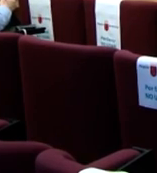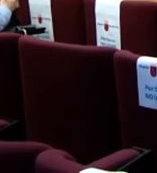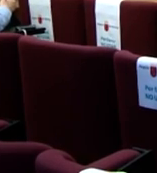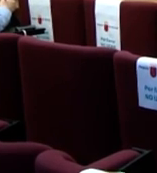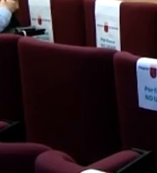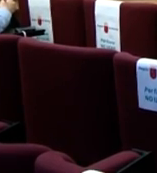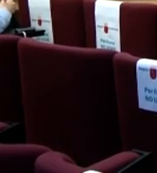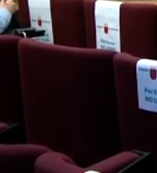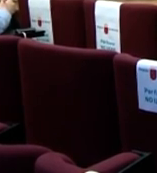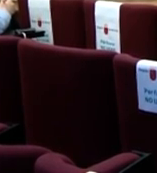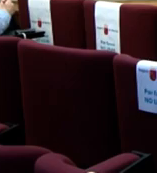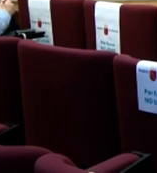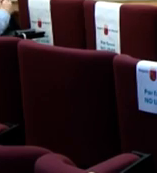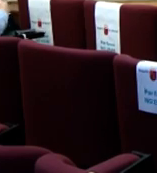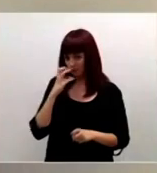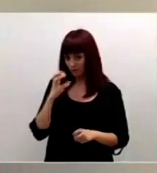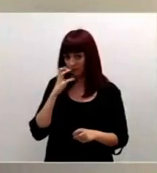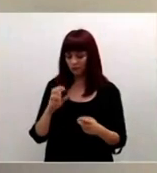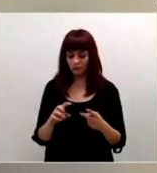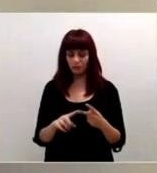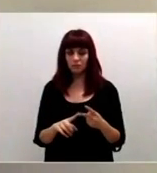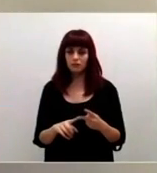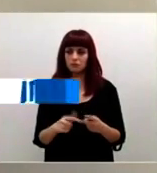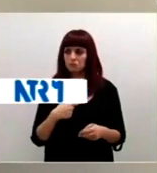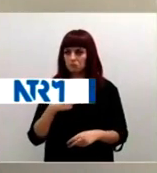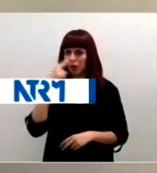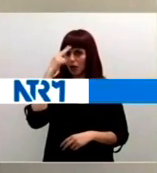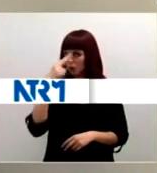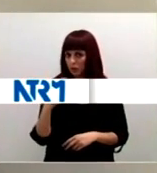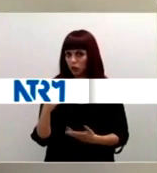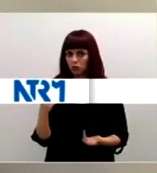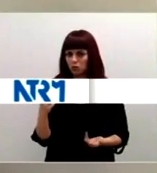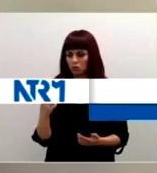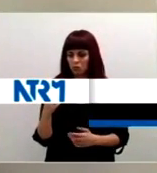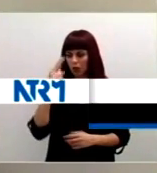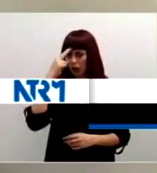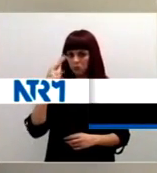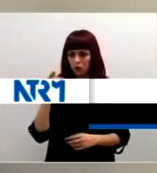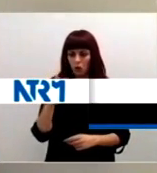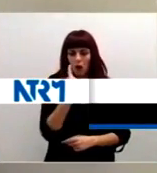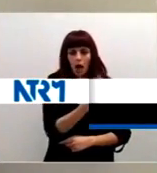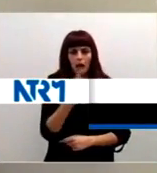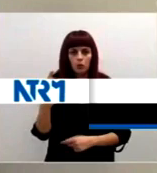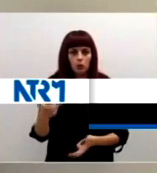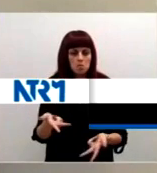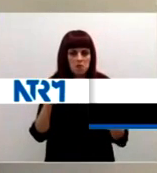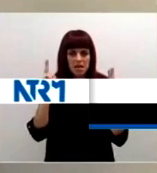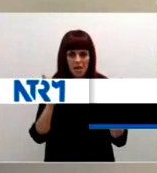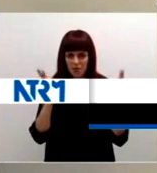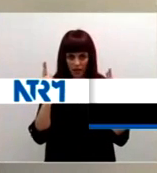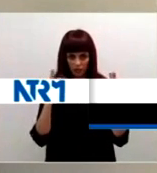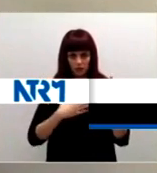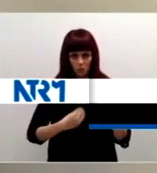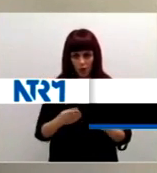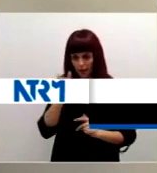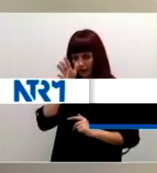Fiscalía, demanda en la que figura Miguelez. Respeto las actuaciones que son libres de poder